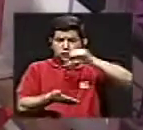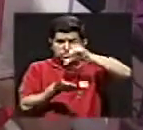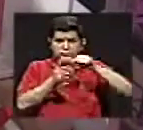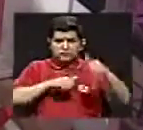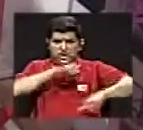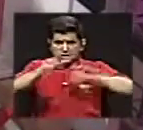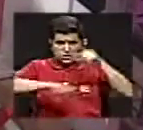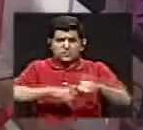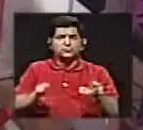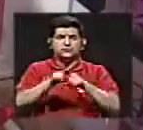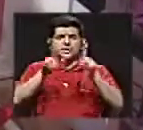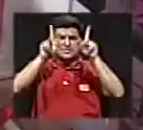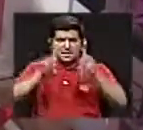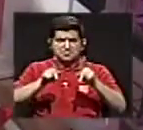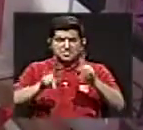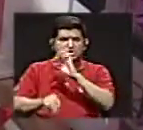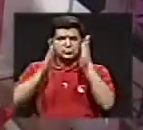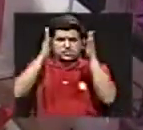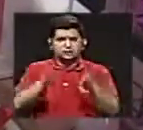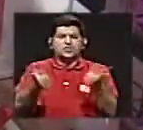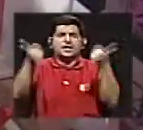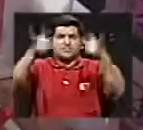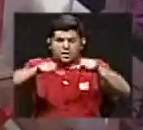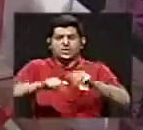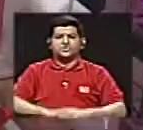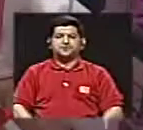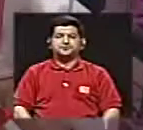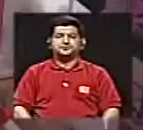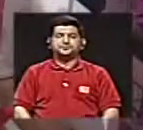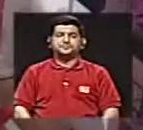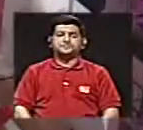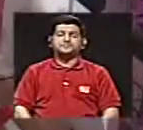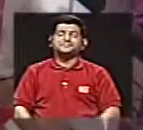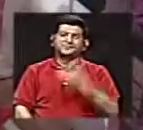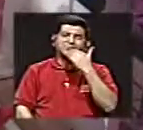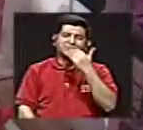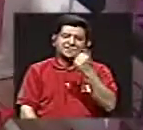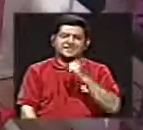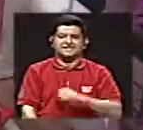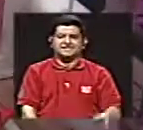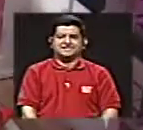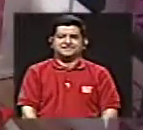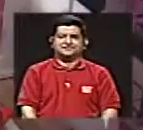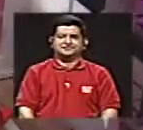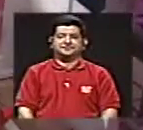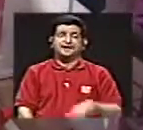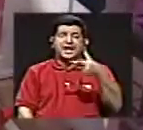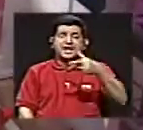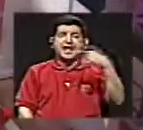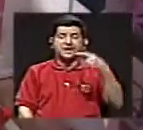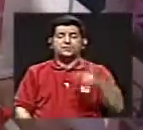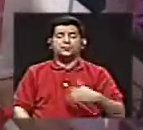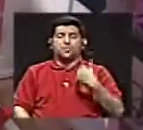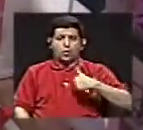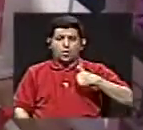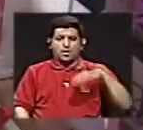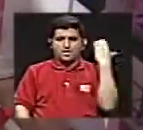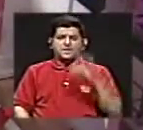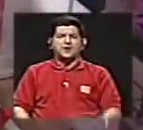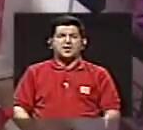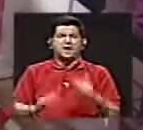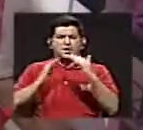lucha, hay costarricenses que estamos de acuerdo. Gracias. Gerardo González, también de Cartago, dice,